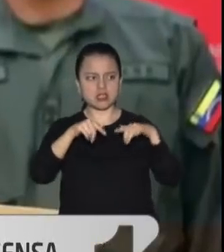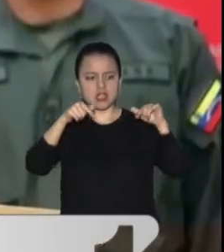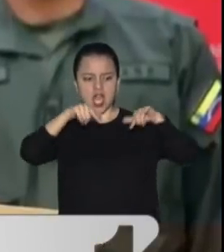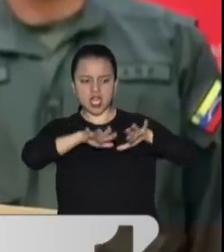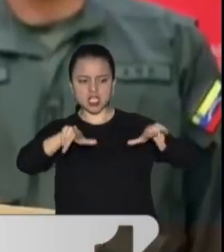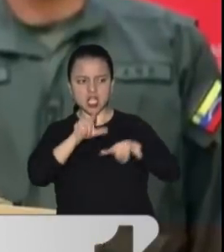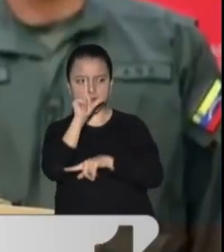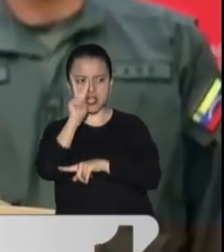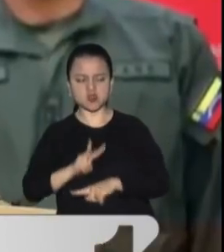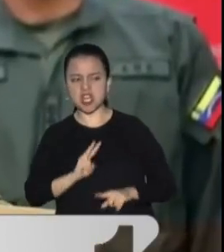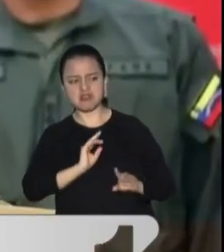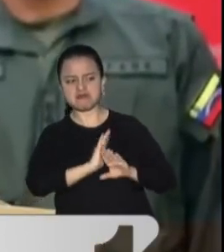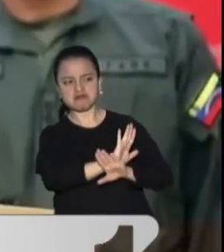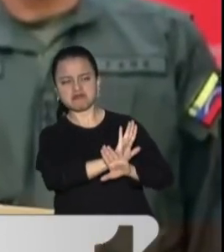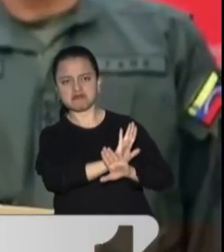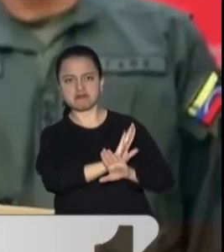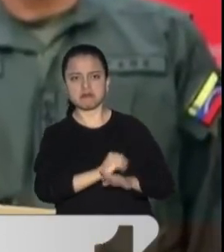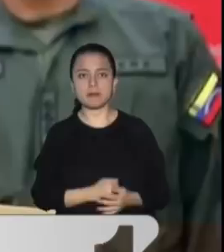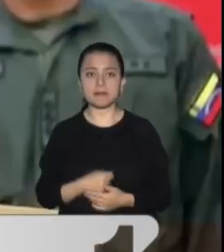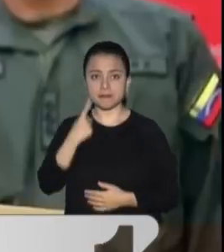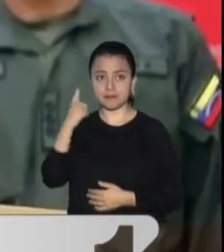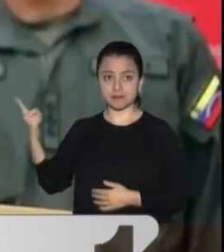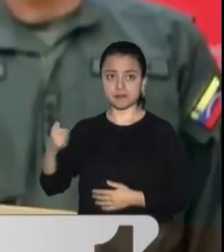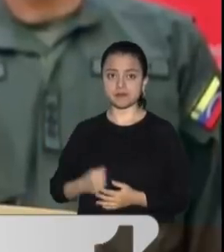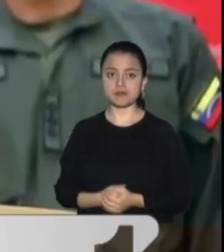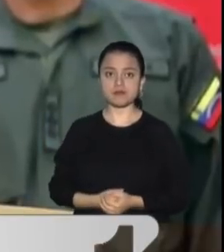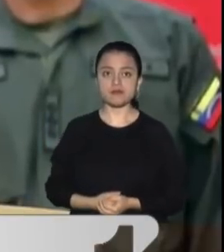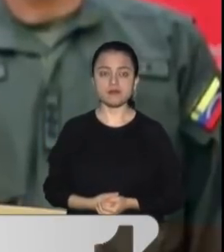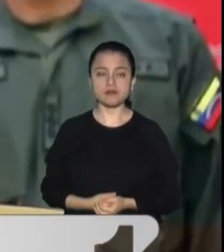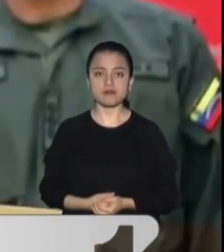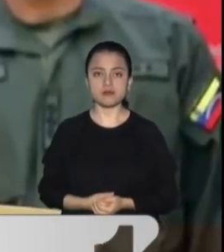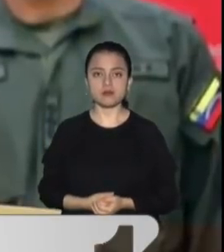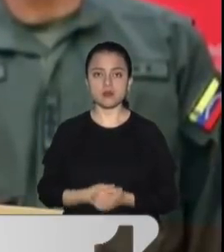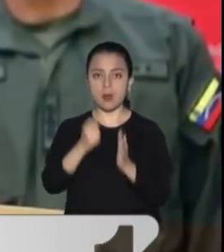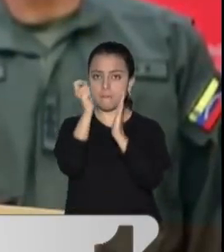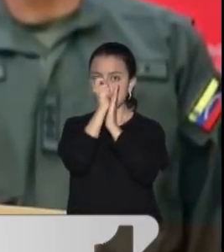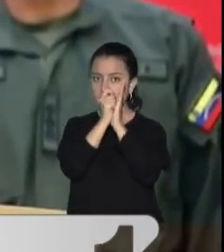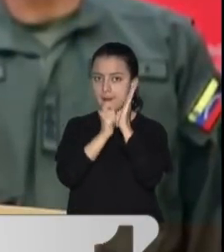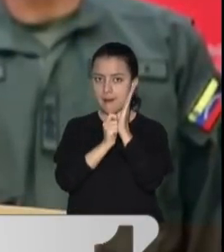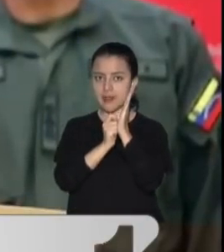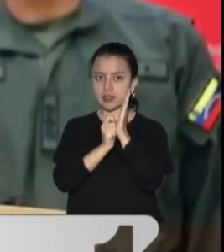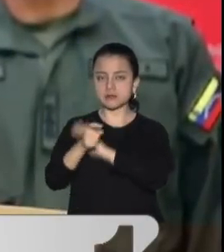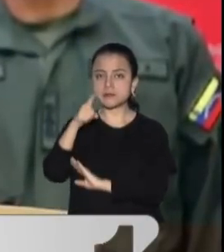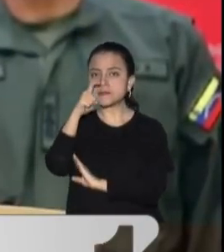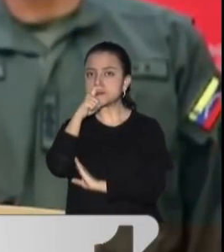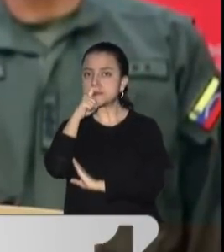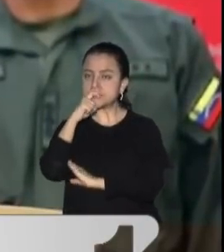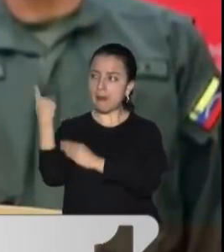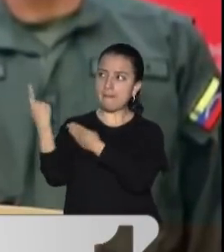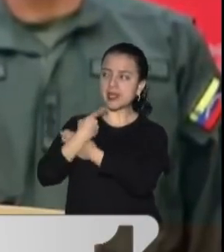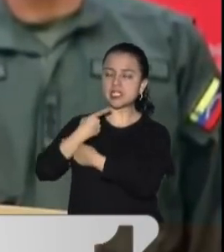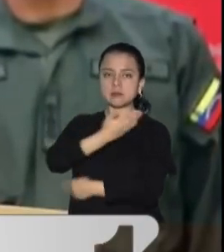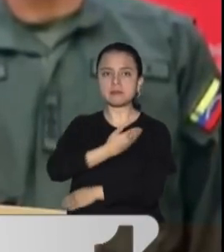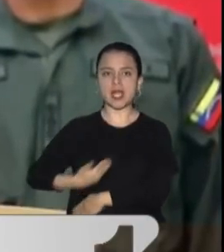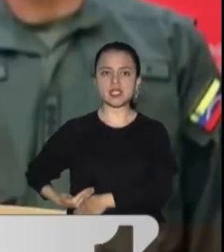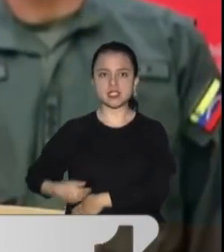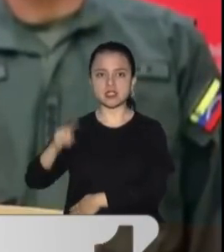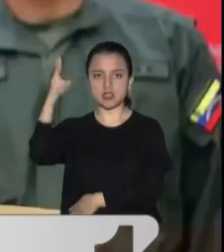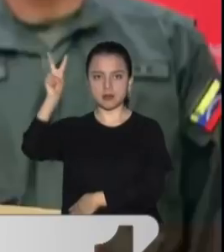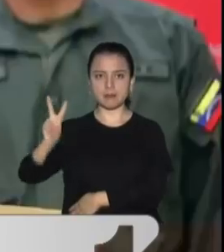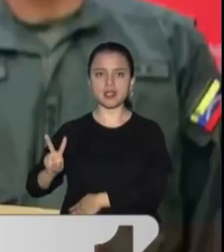estricto cumplimiento de los lineamientos impartidos por el ciudadano Nicolás Maduro Moros,